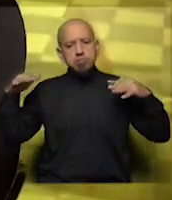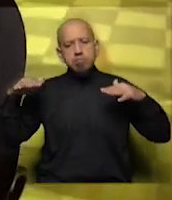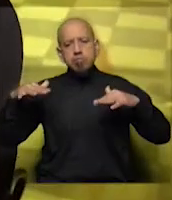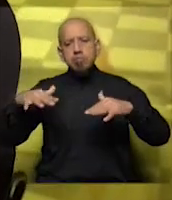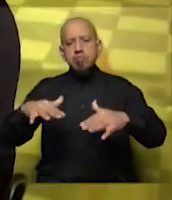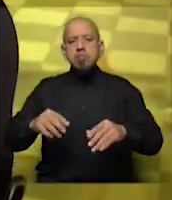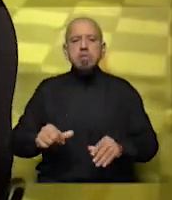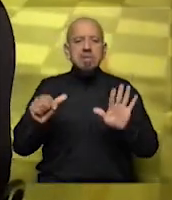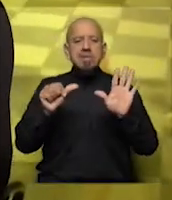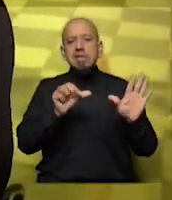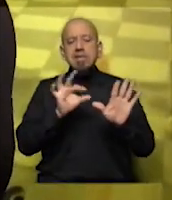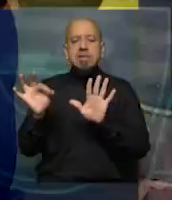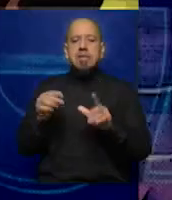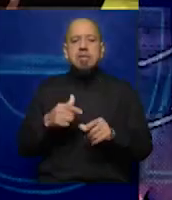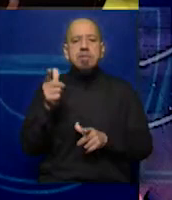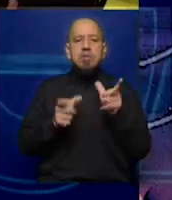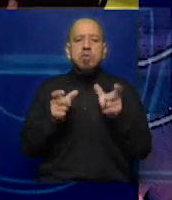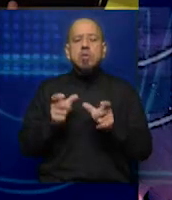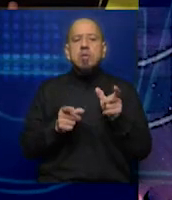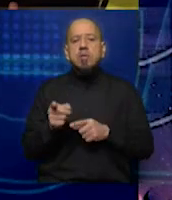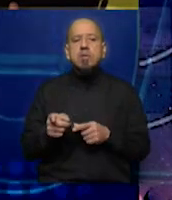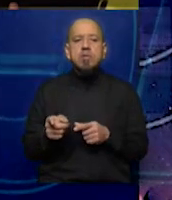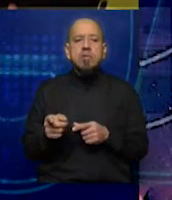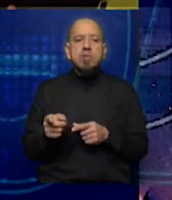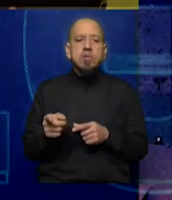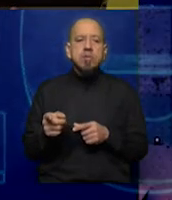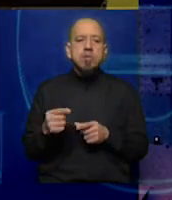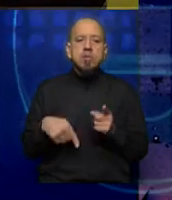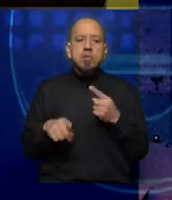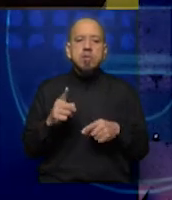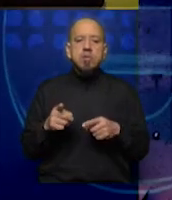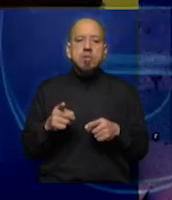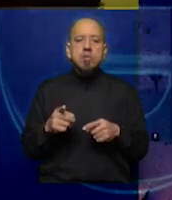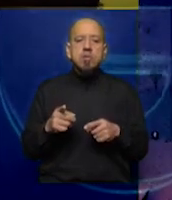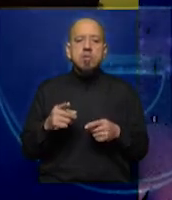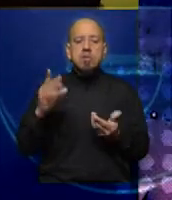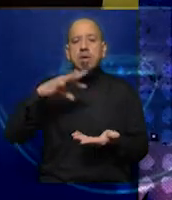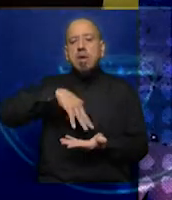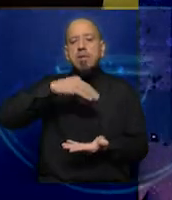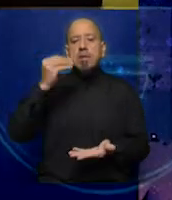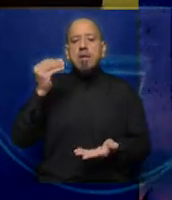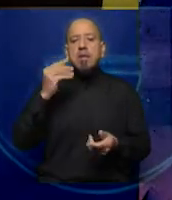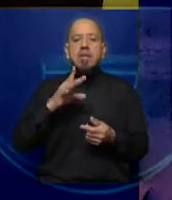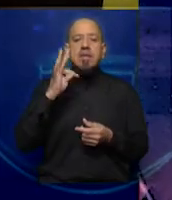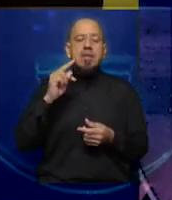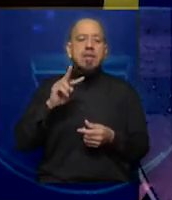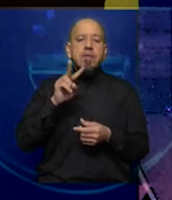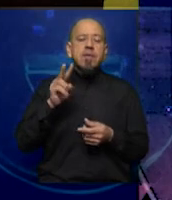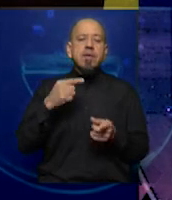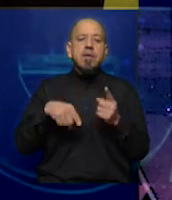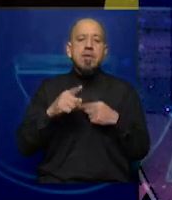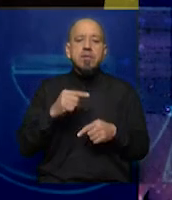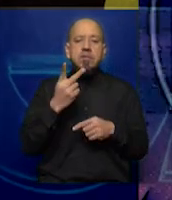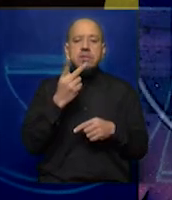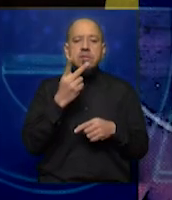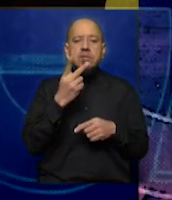de 600 personas. Y fue televisado por Antel TV, en donde llegamos a un pico de